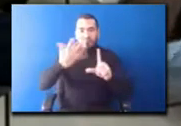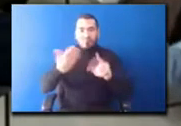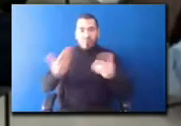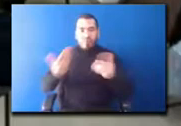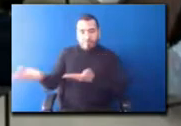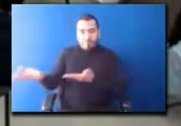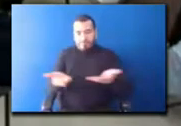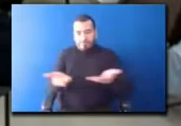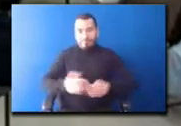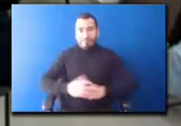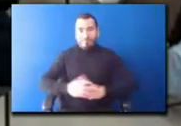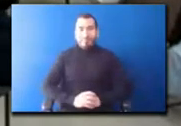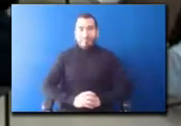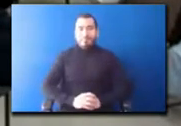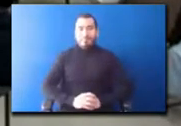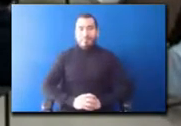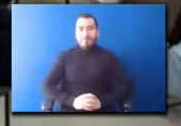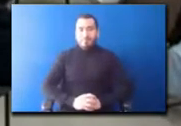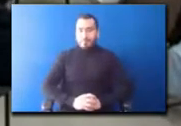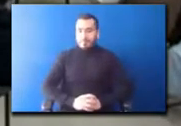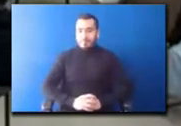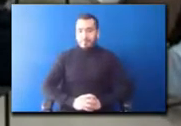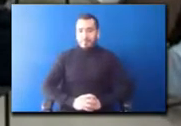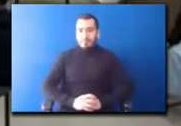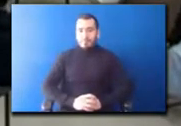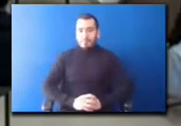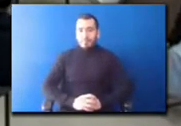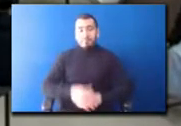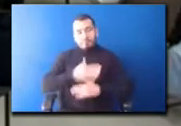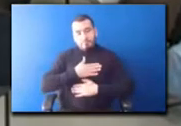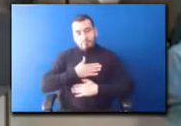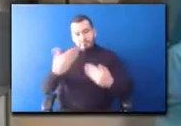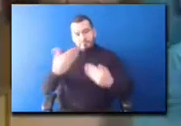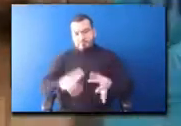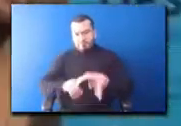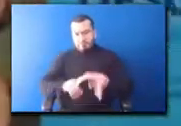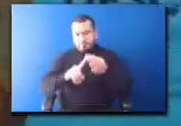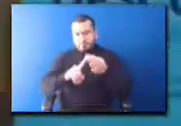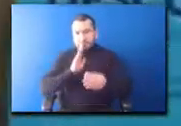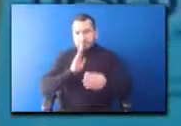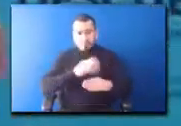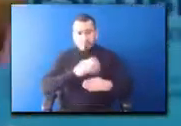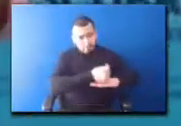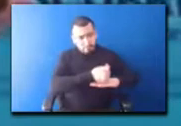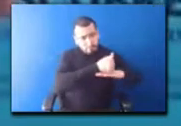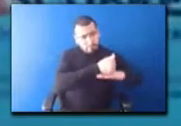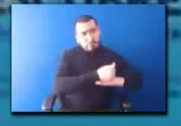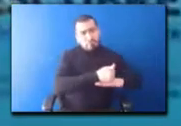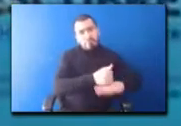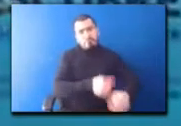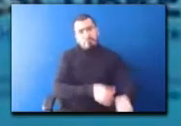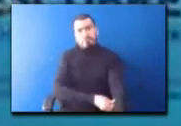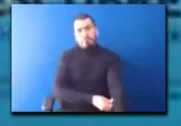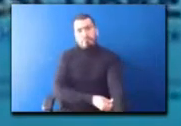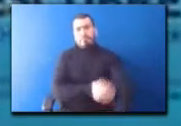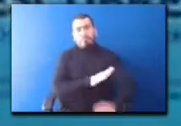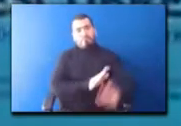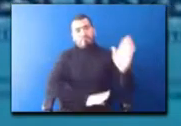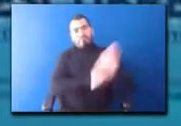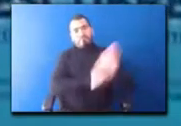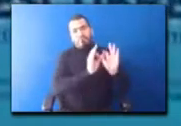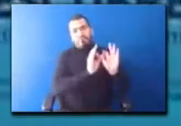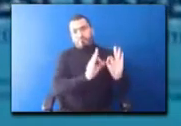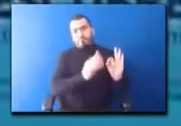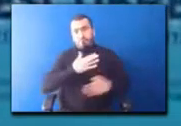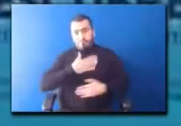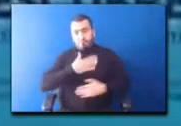gracias. En primer lugar, quiero extender un saludo muy especial, señor rector, desearle muchos éxitos. Soy testigo